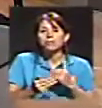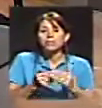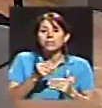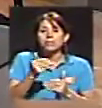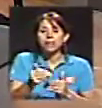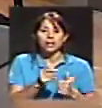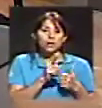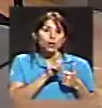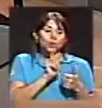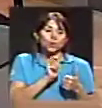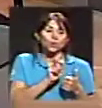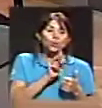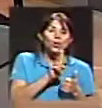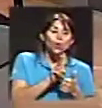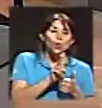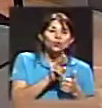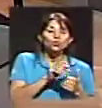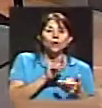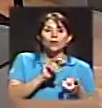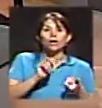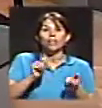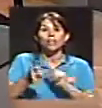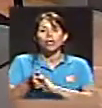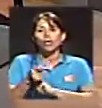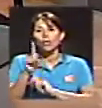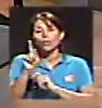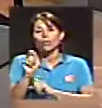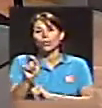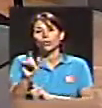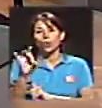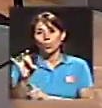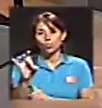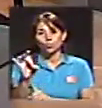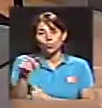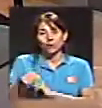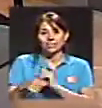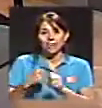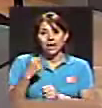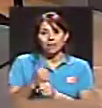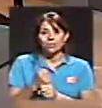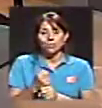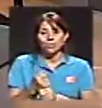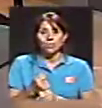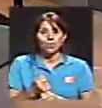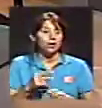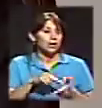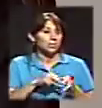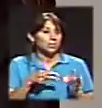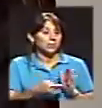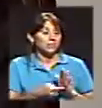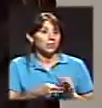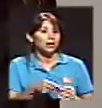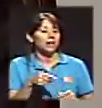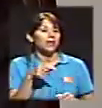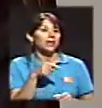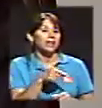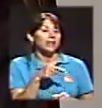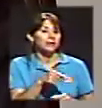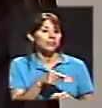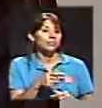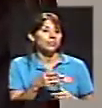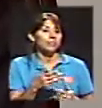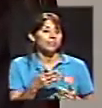1.2, 1.3 del impuesto de renta a 1.87 este año. Tal vez un resumen, si me permite, don